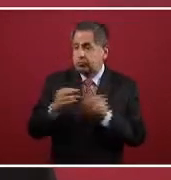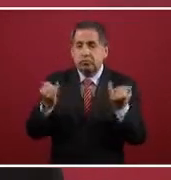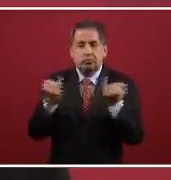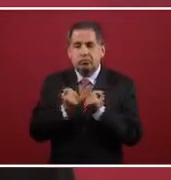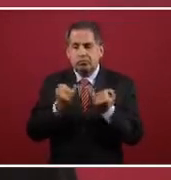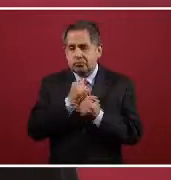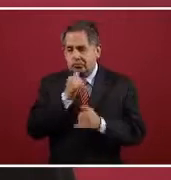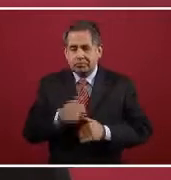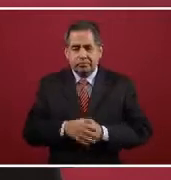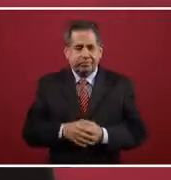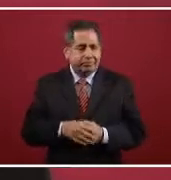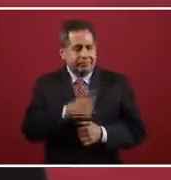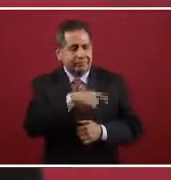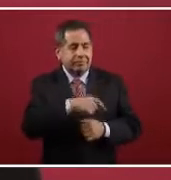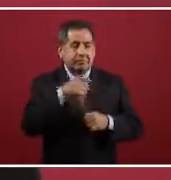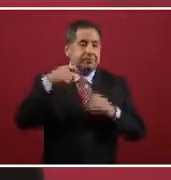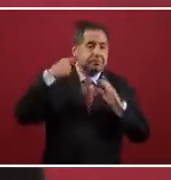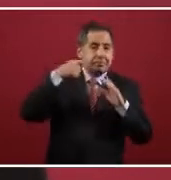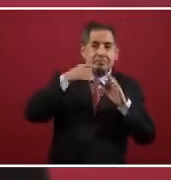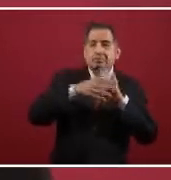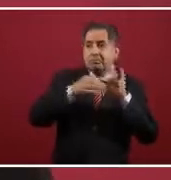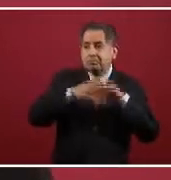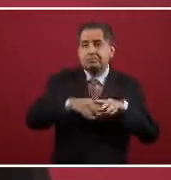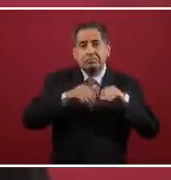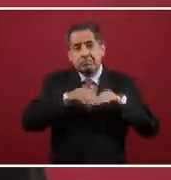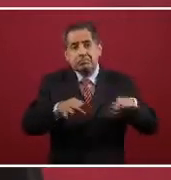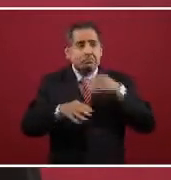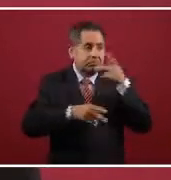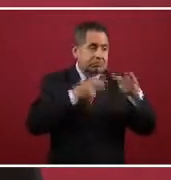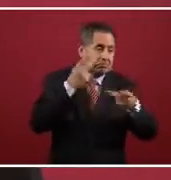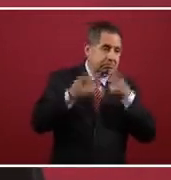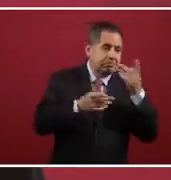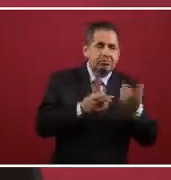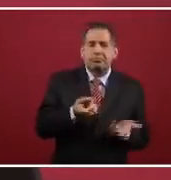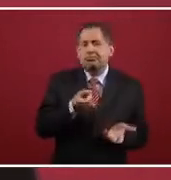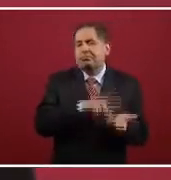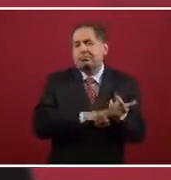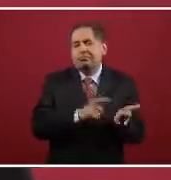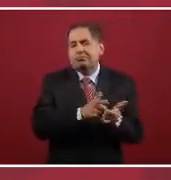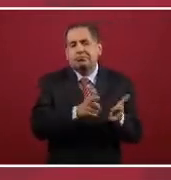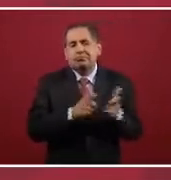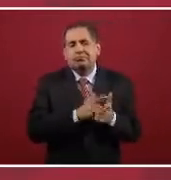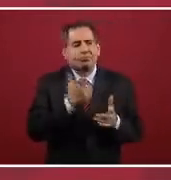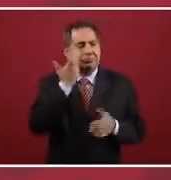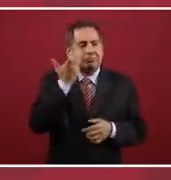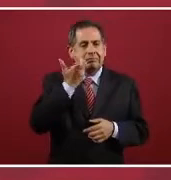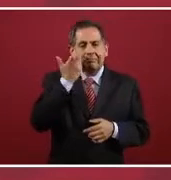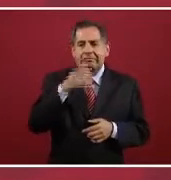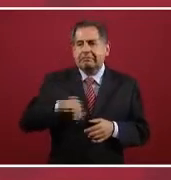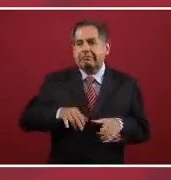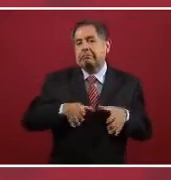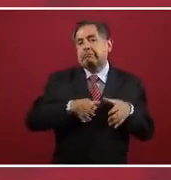Todos estos reportajes pues tienen que ver con los grupos de intereses creados